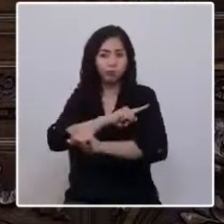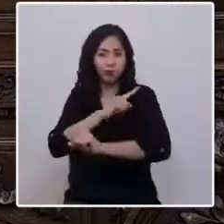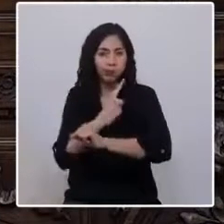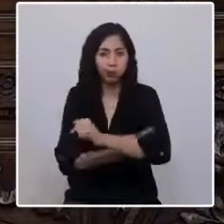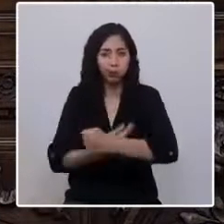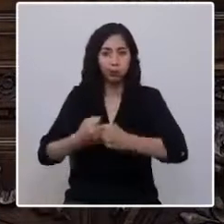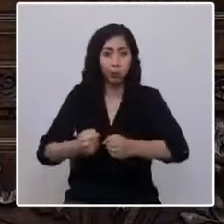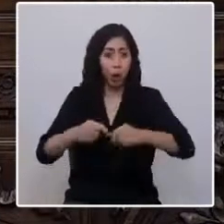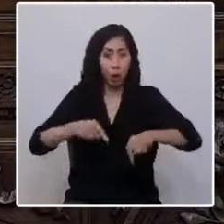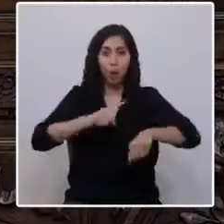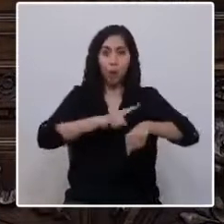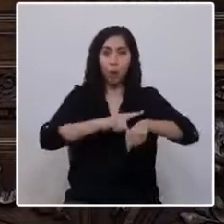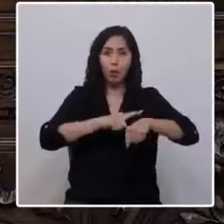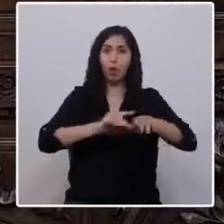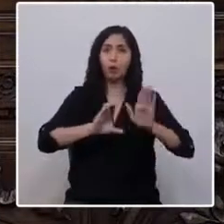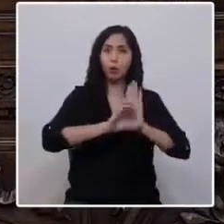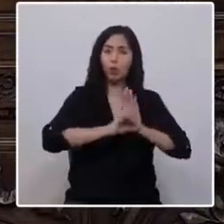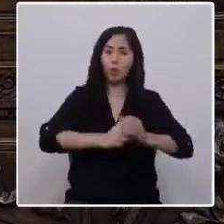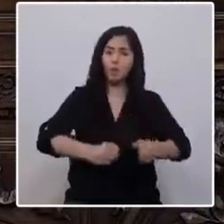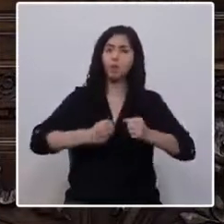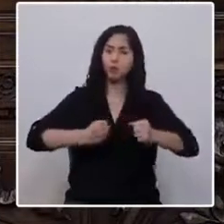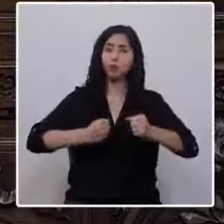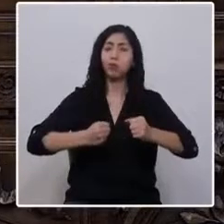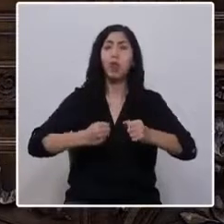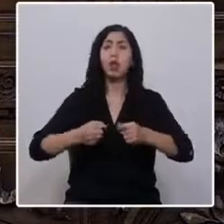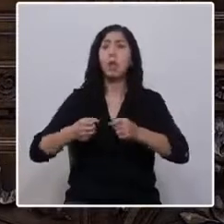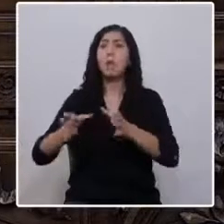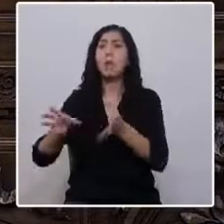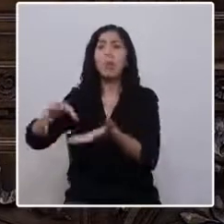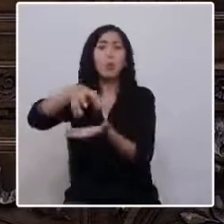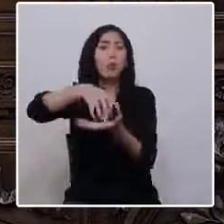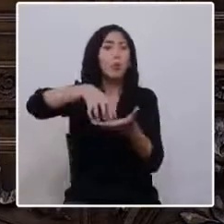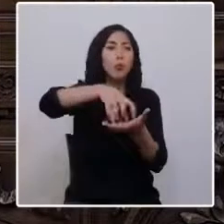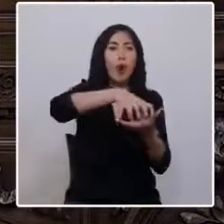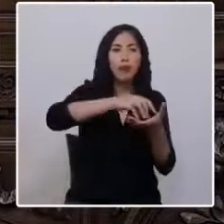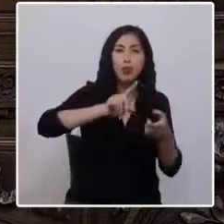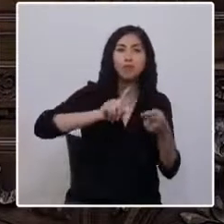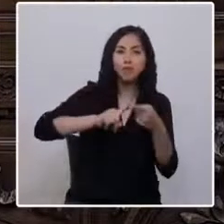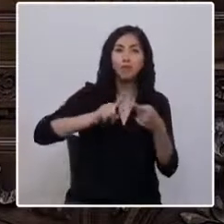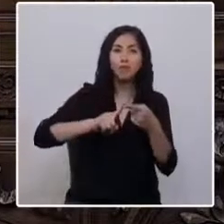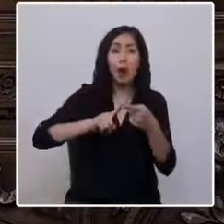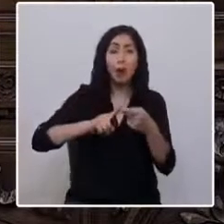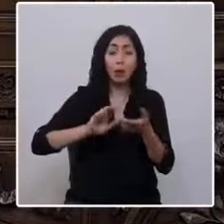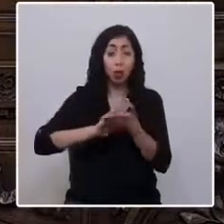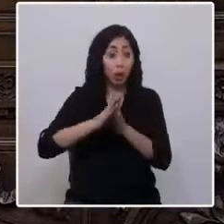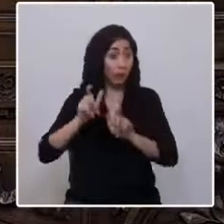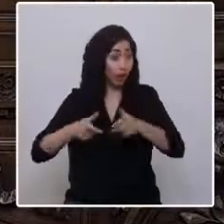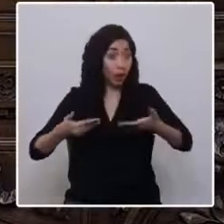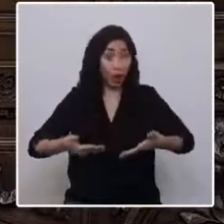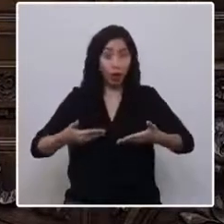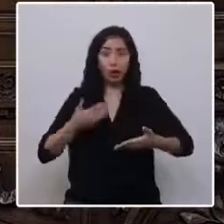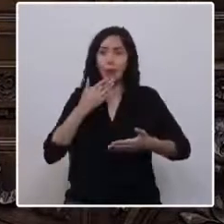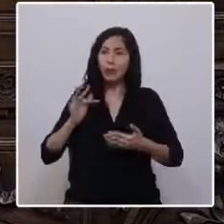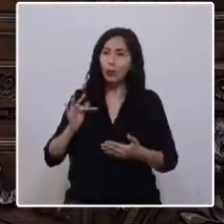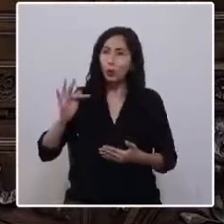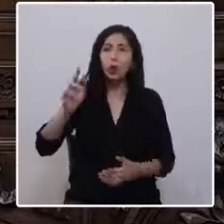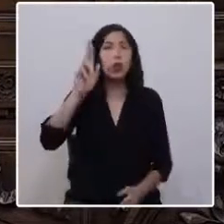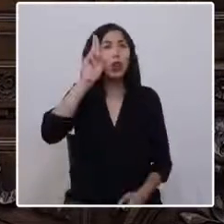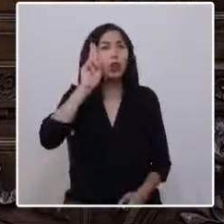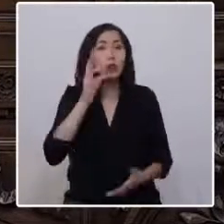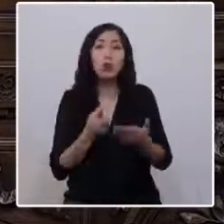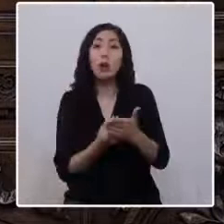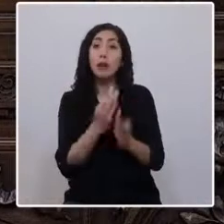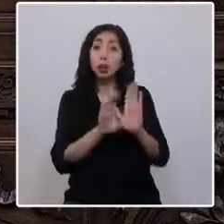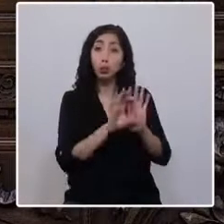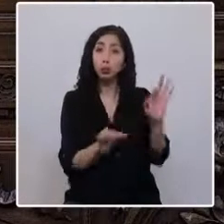momento constituyente robusto, abierto por los pueblos para que las generaciones actuales y futuras recordemos la nueva Constitución como